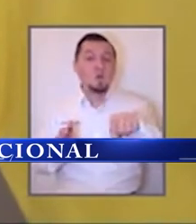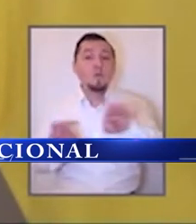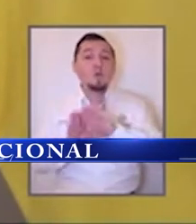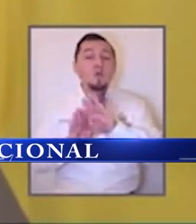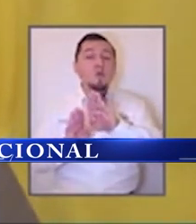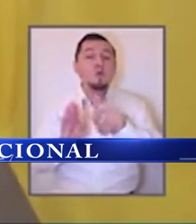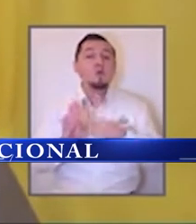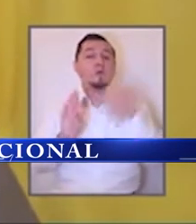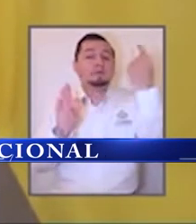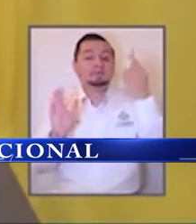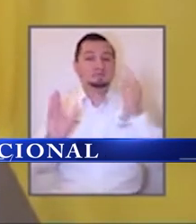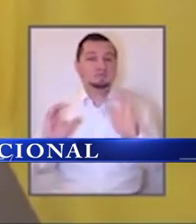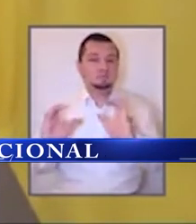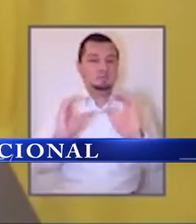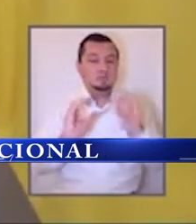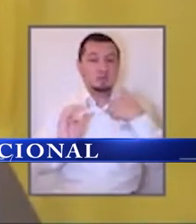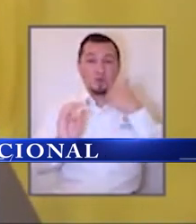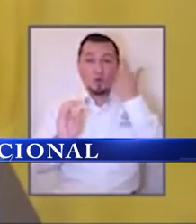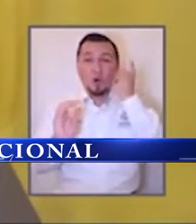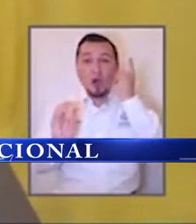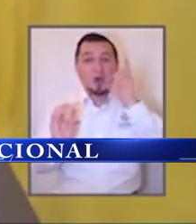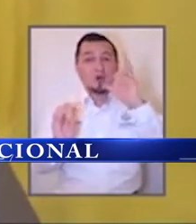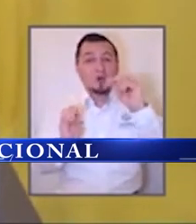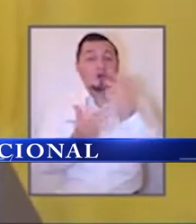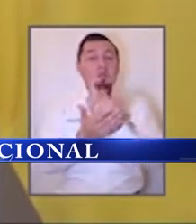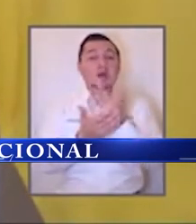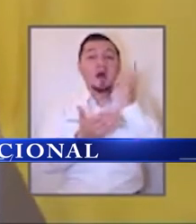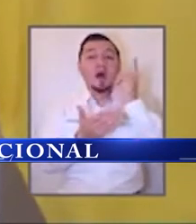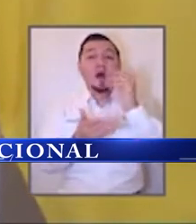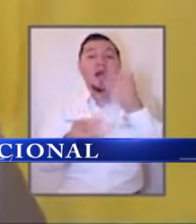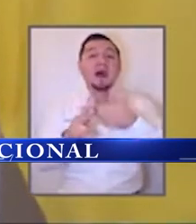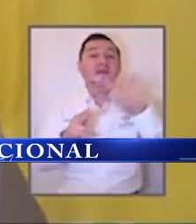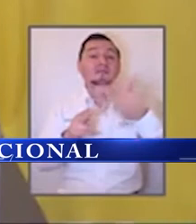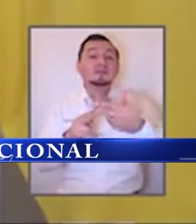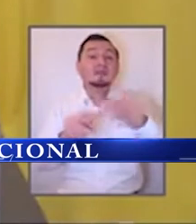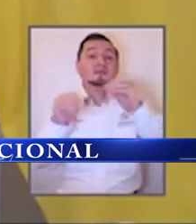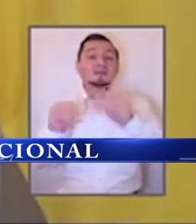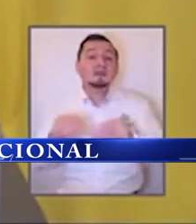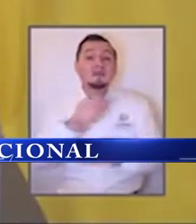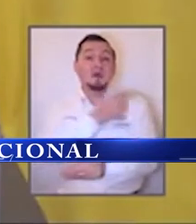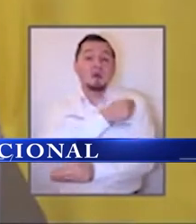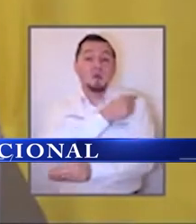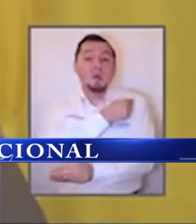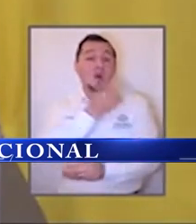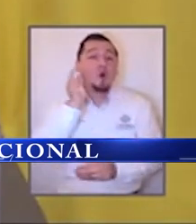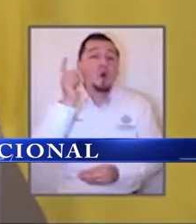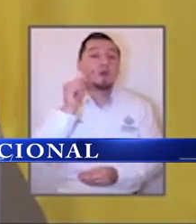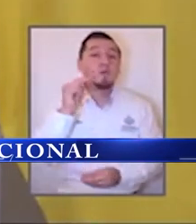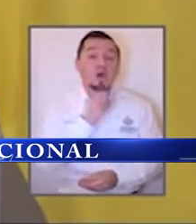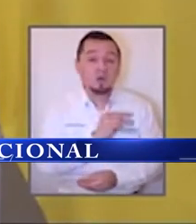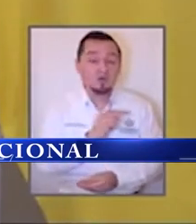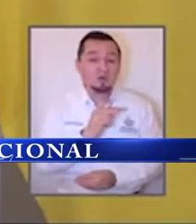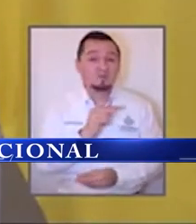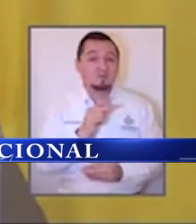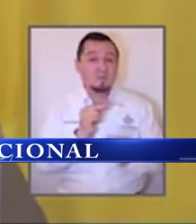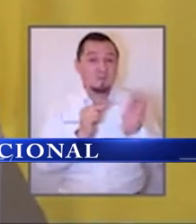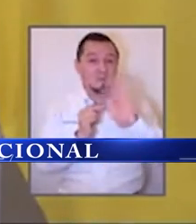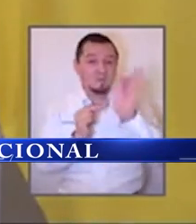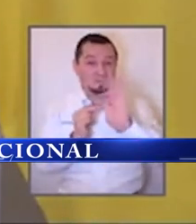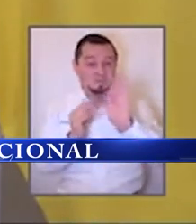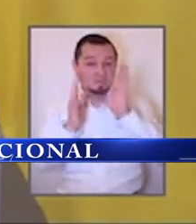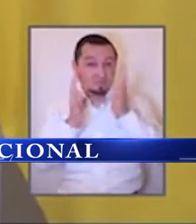que aprendamos verdaderamente a convivir con el riesgo mientras hay una vacuna, pero sí hay que dejar claro que después de esta